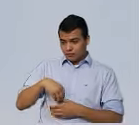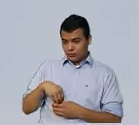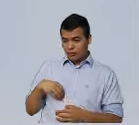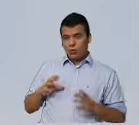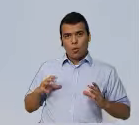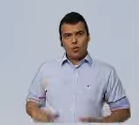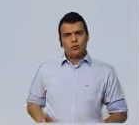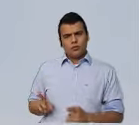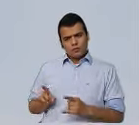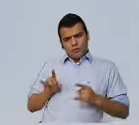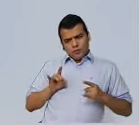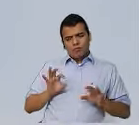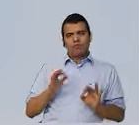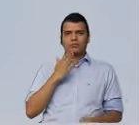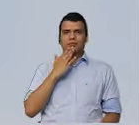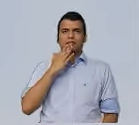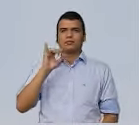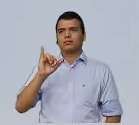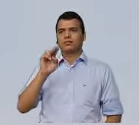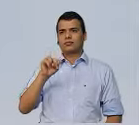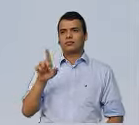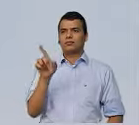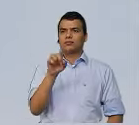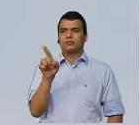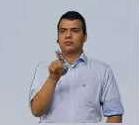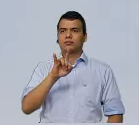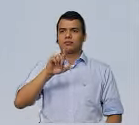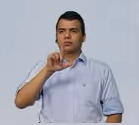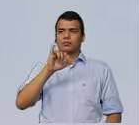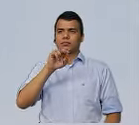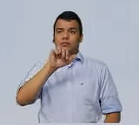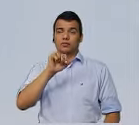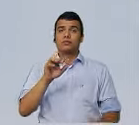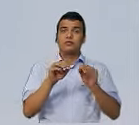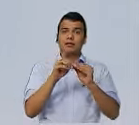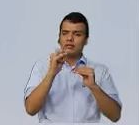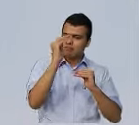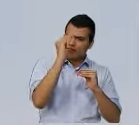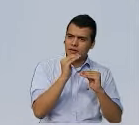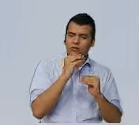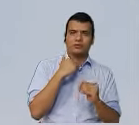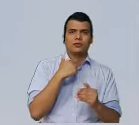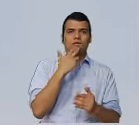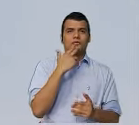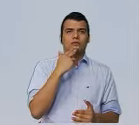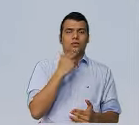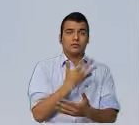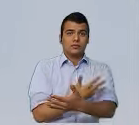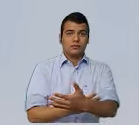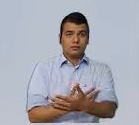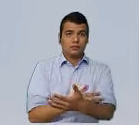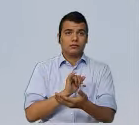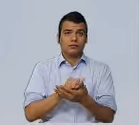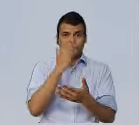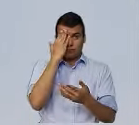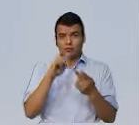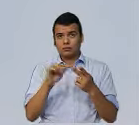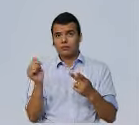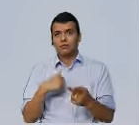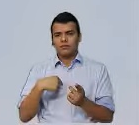el cuerpo todavía y disminuir los niveles de azúcar. En cuanto a las